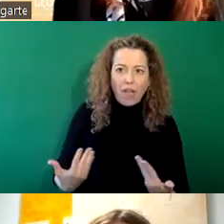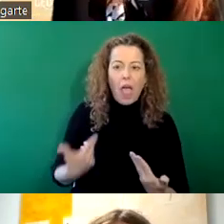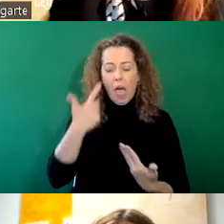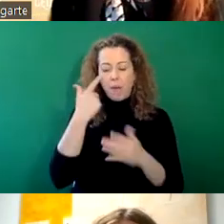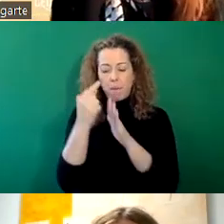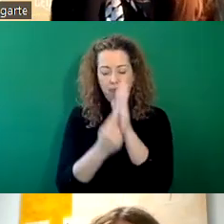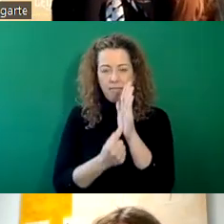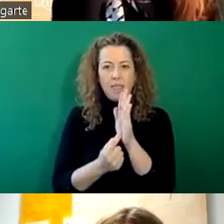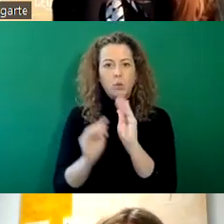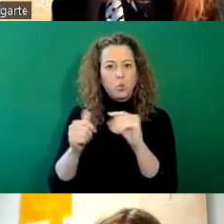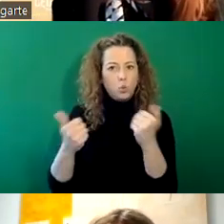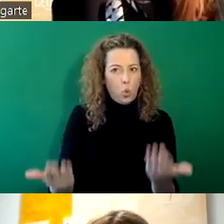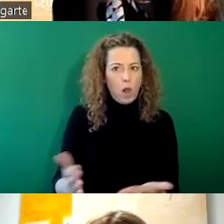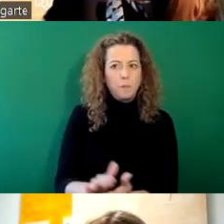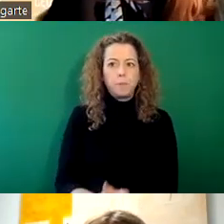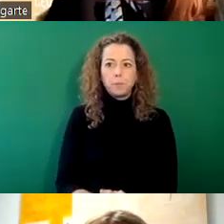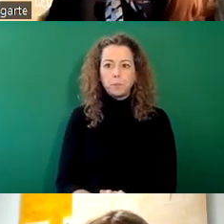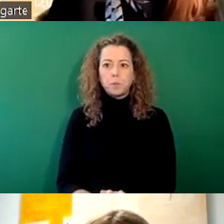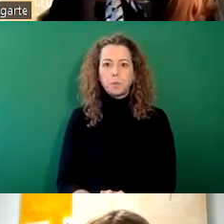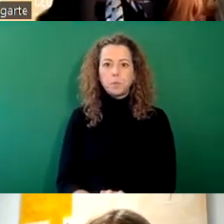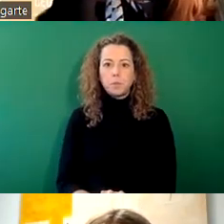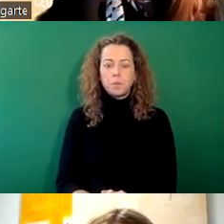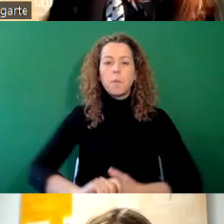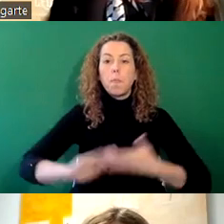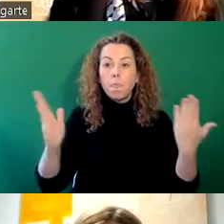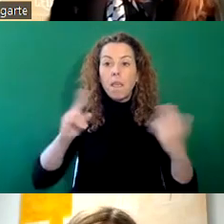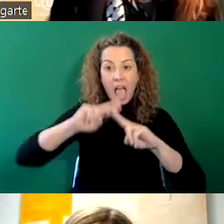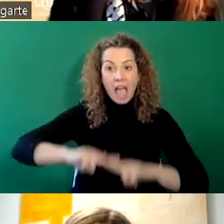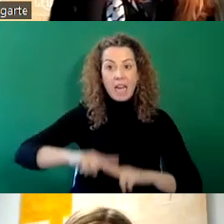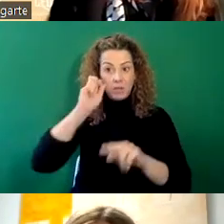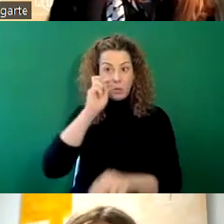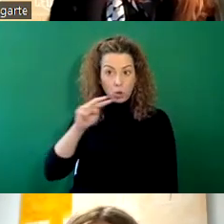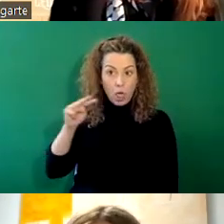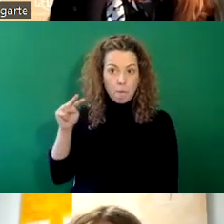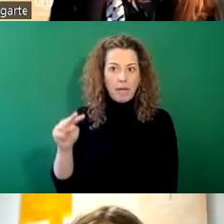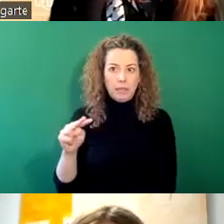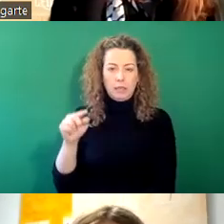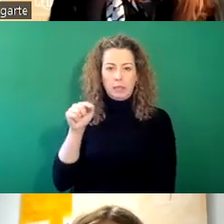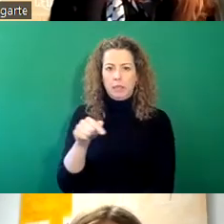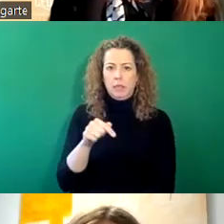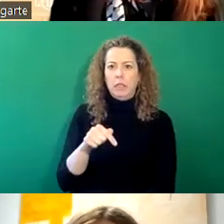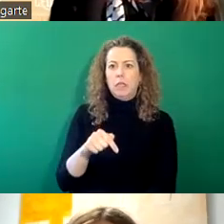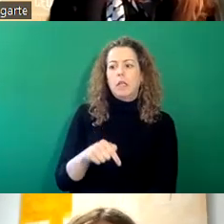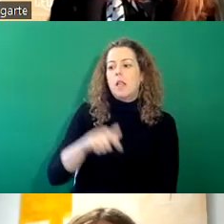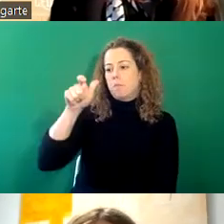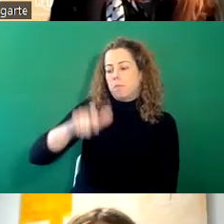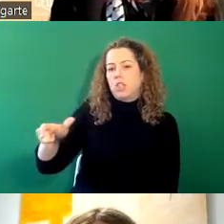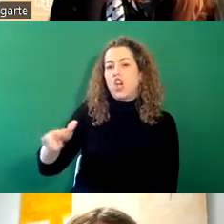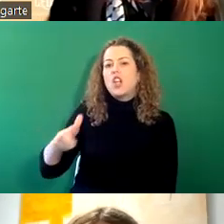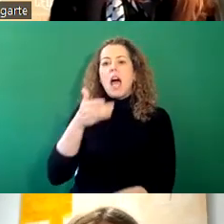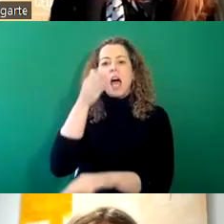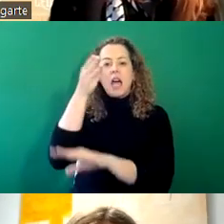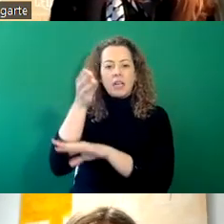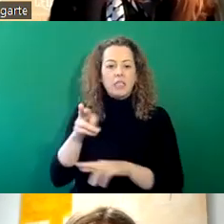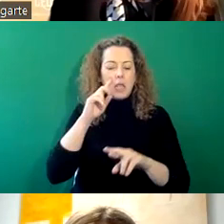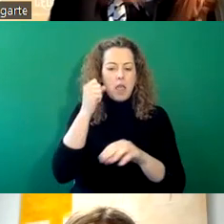vamos a tomar. Entonces empezamos con un análisis del punto de partida, hacemos un censo de residentes, vemos la prevalencia